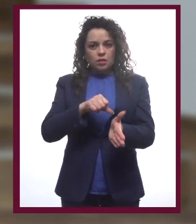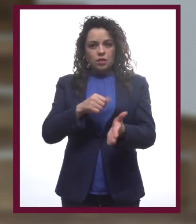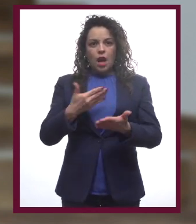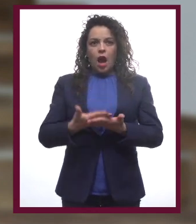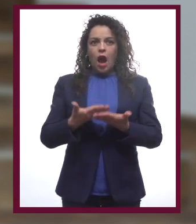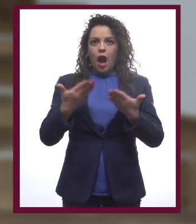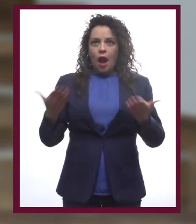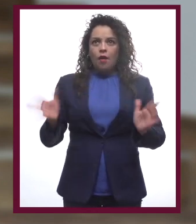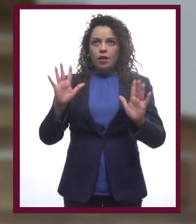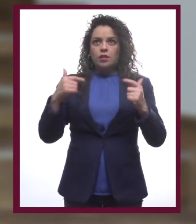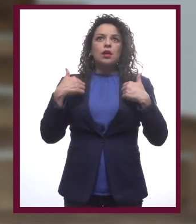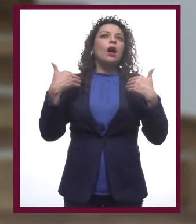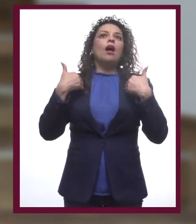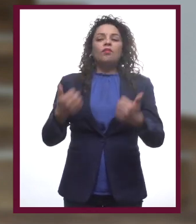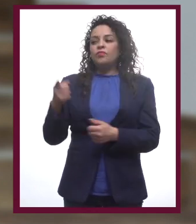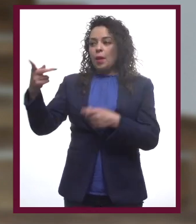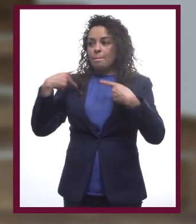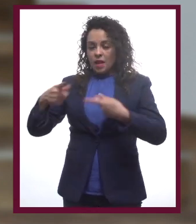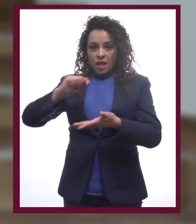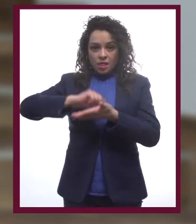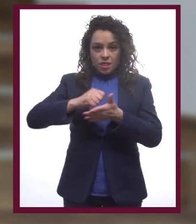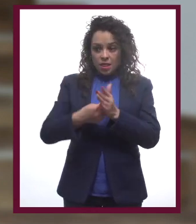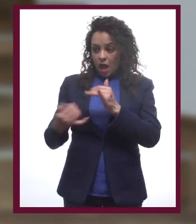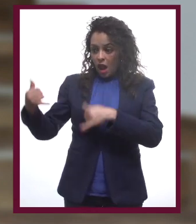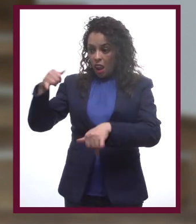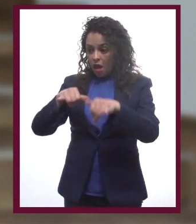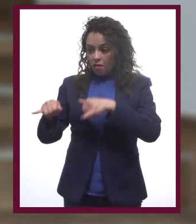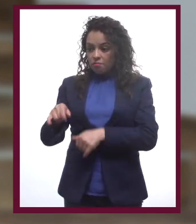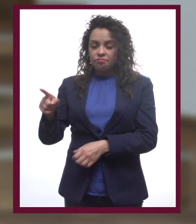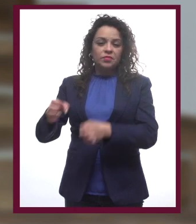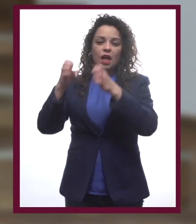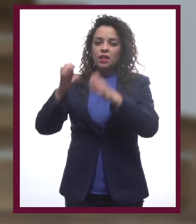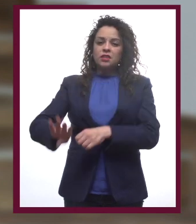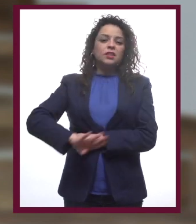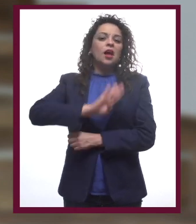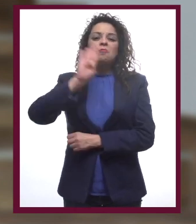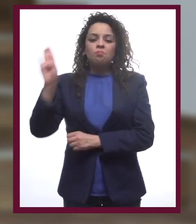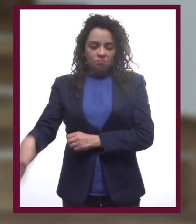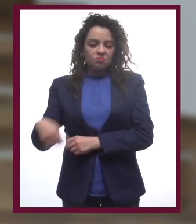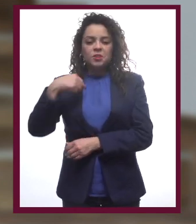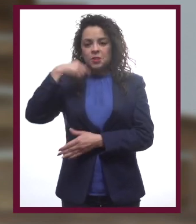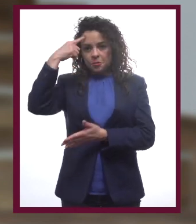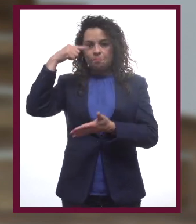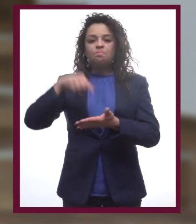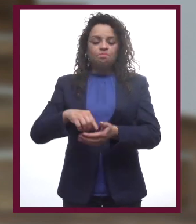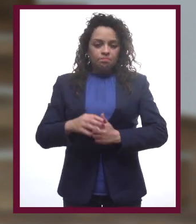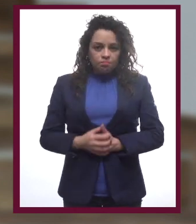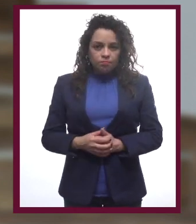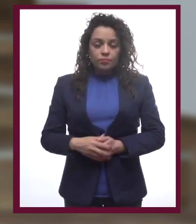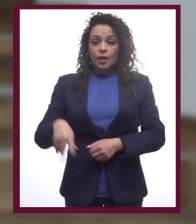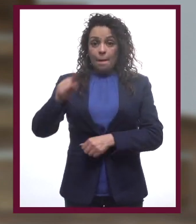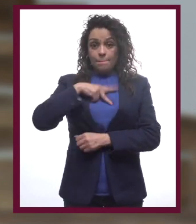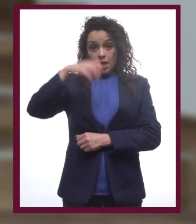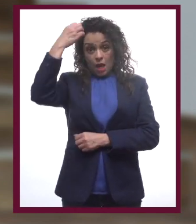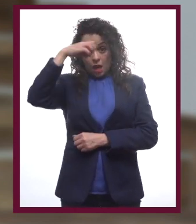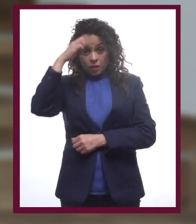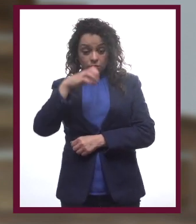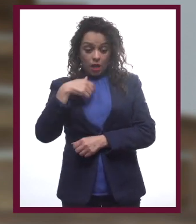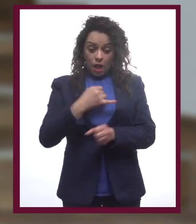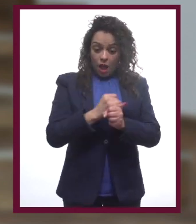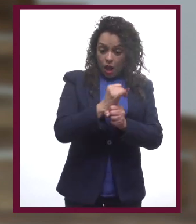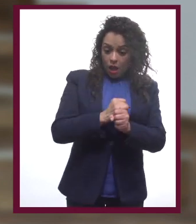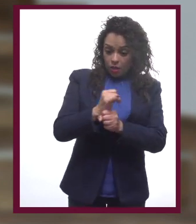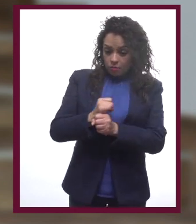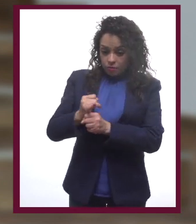meses. Ahora se entiende que todos estos técnicos de laboratorio están muertos. Basado en todo mi conocimiento